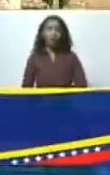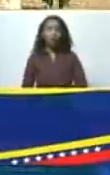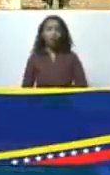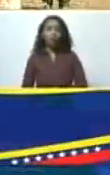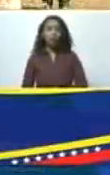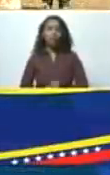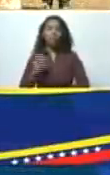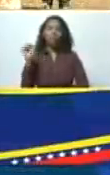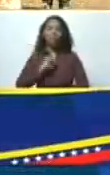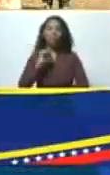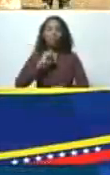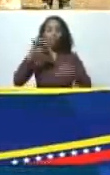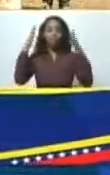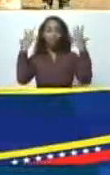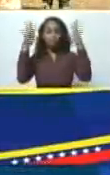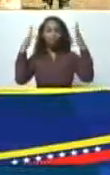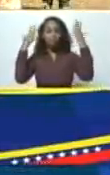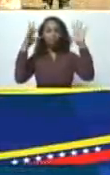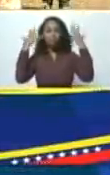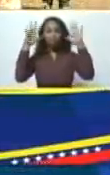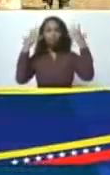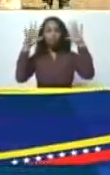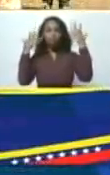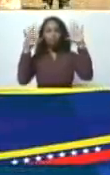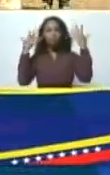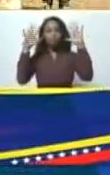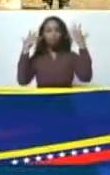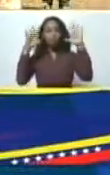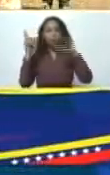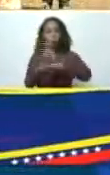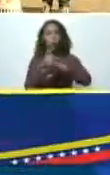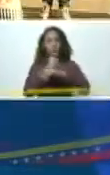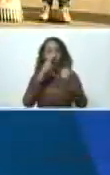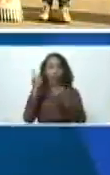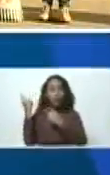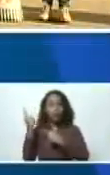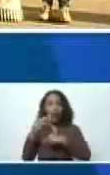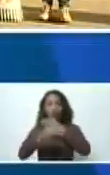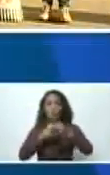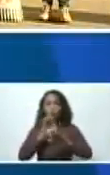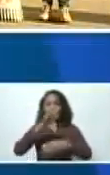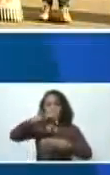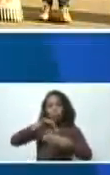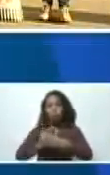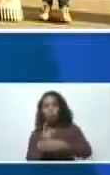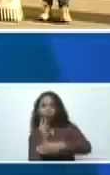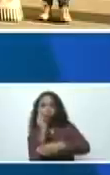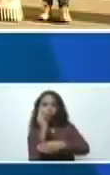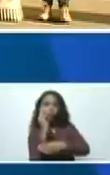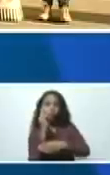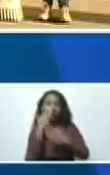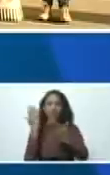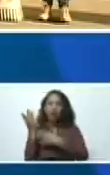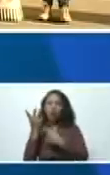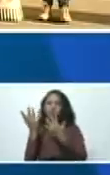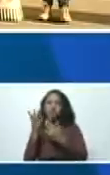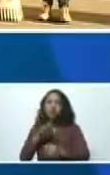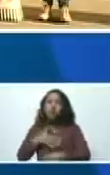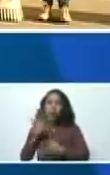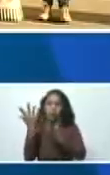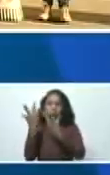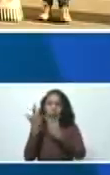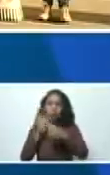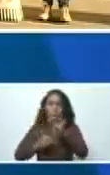Y Karina, damos un aplauso a Karina, gobernadora. Ahí están preparando la semilla. Margaret, ¿qué nos puede decir la